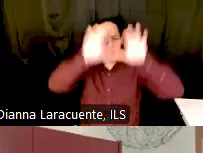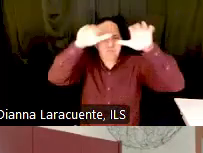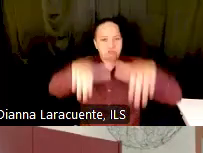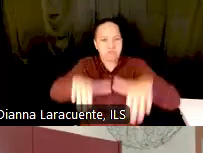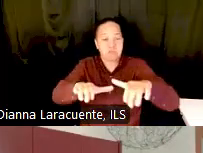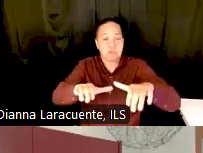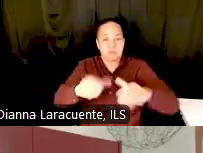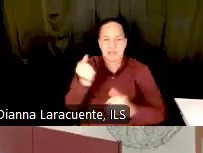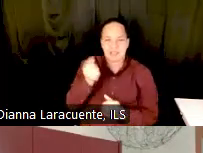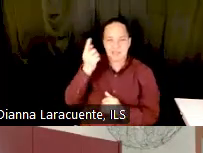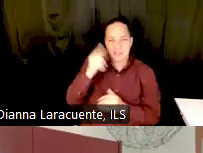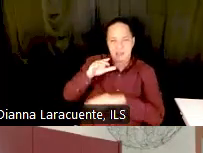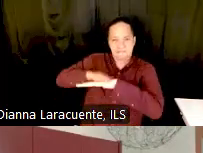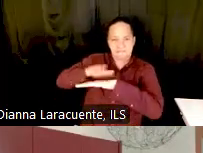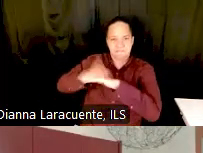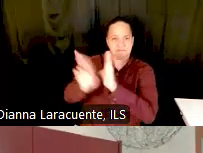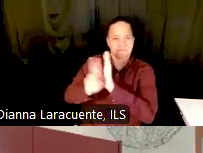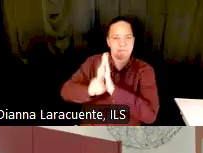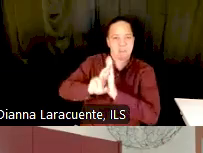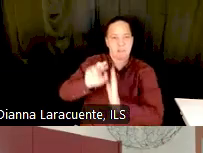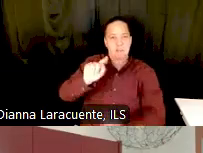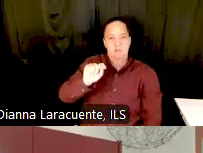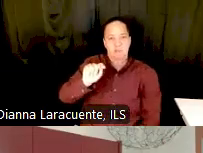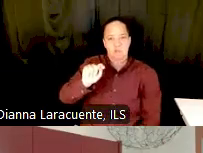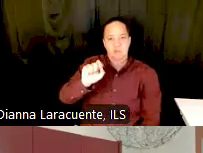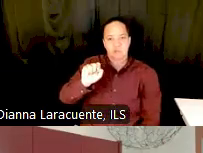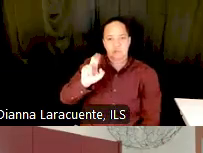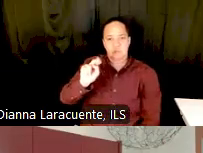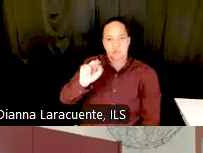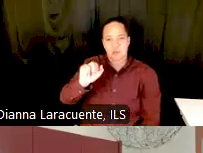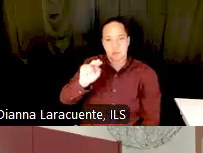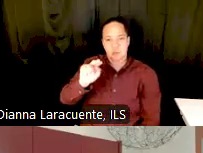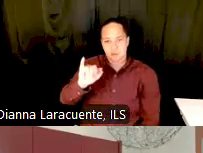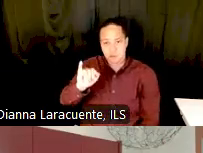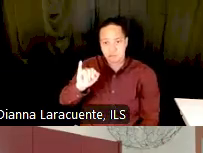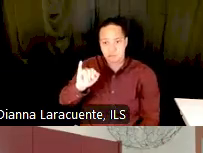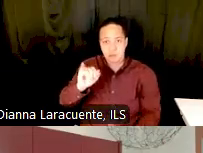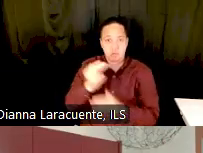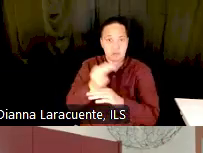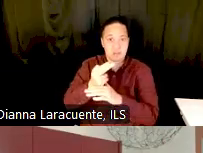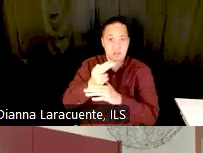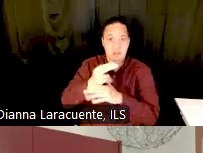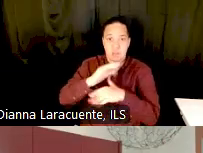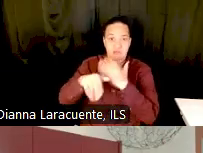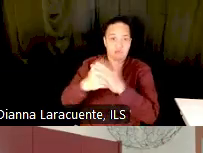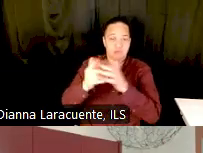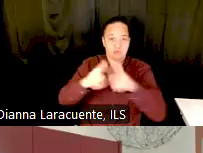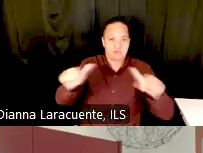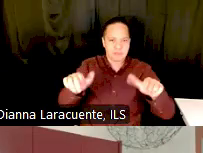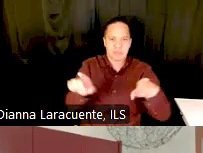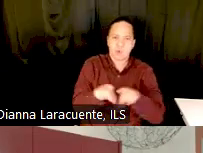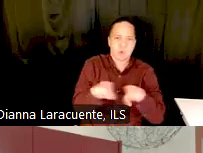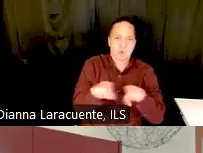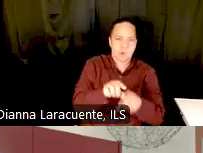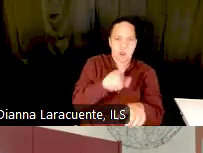de tsunami, se utiliza la palabra tsunami internacionalmente en todos los idiomas. Pues la palabra bullying se utiliza en todos